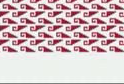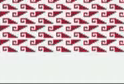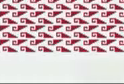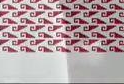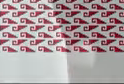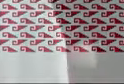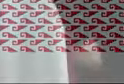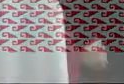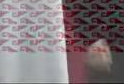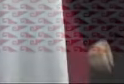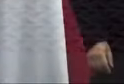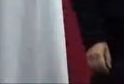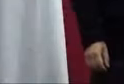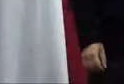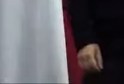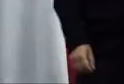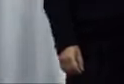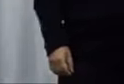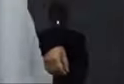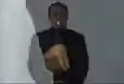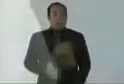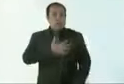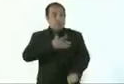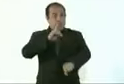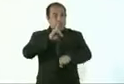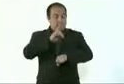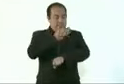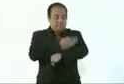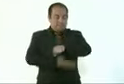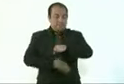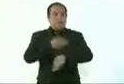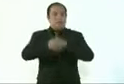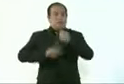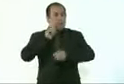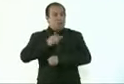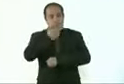Buenas tardes ya a todos y a todas.